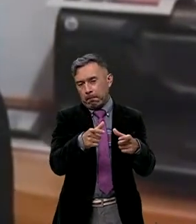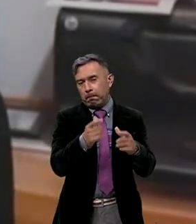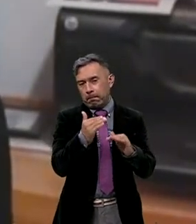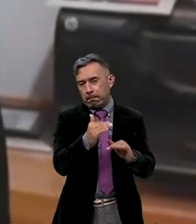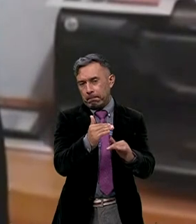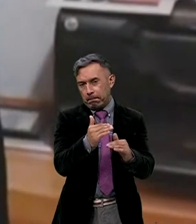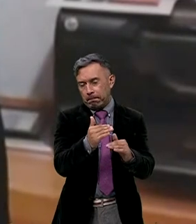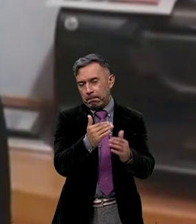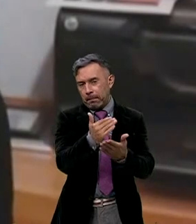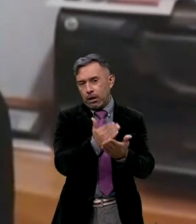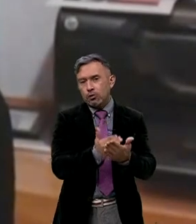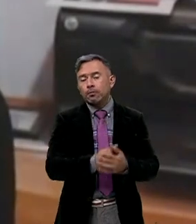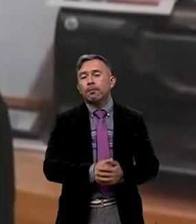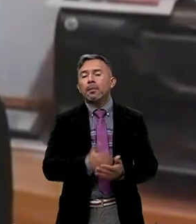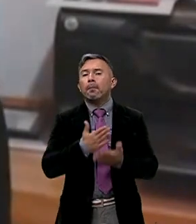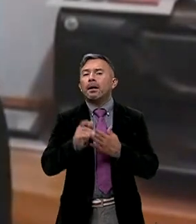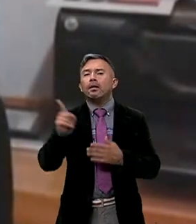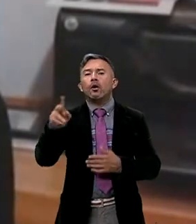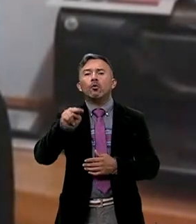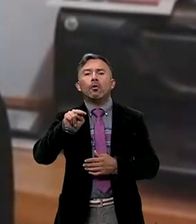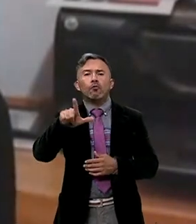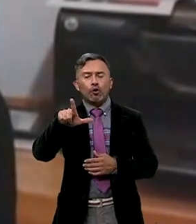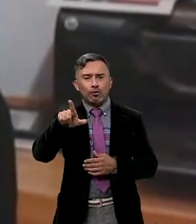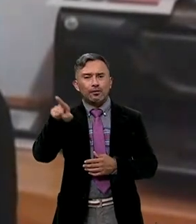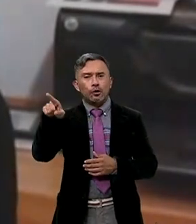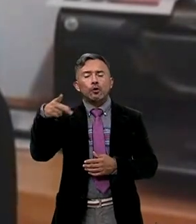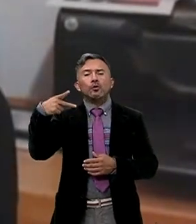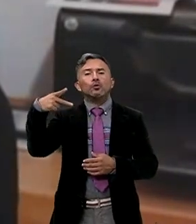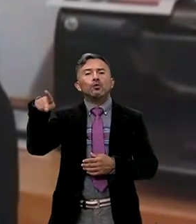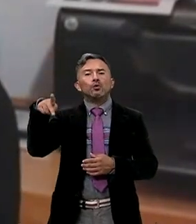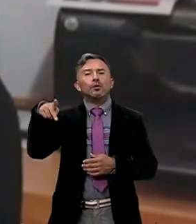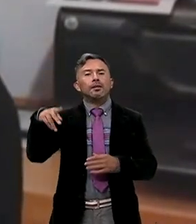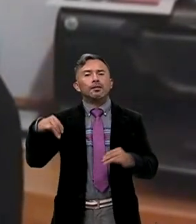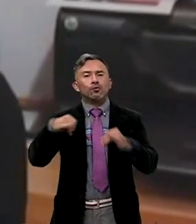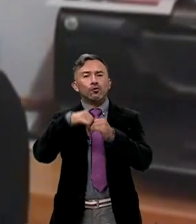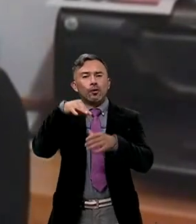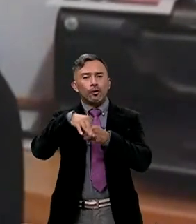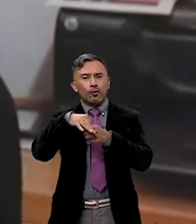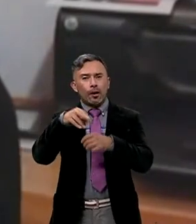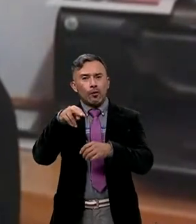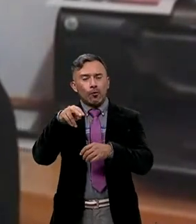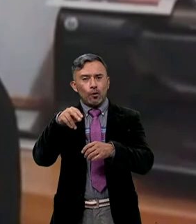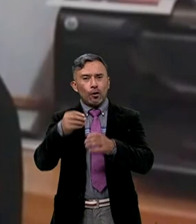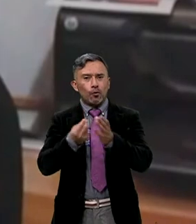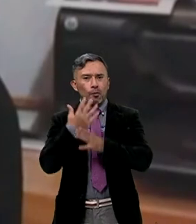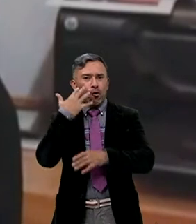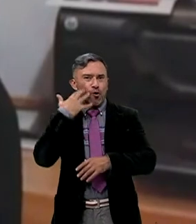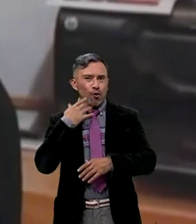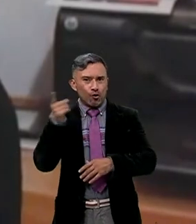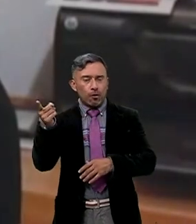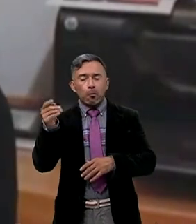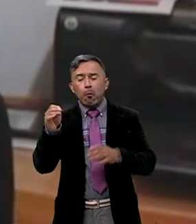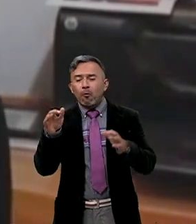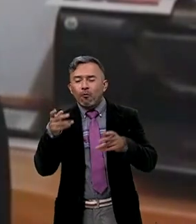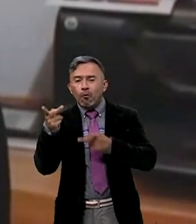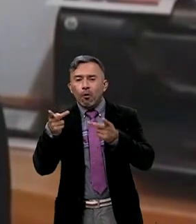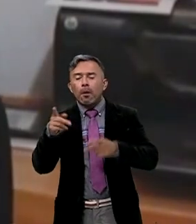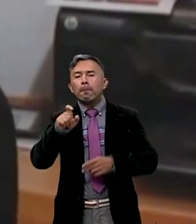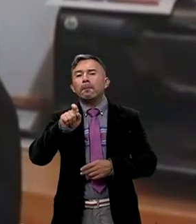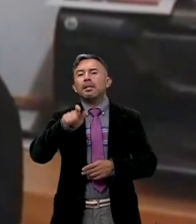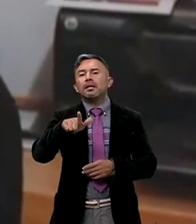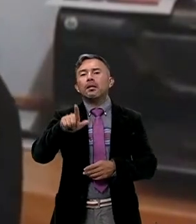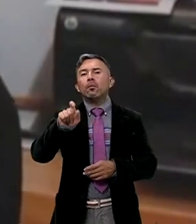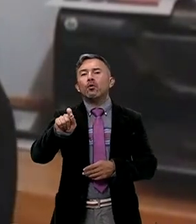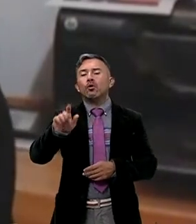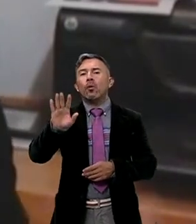que se realizó en el balón por el organismo público local electoral aquella entidad federativa y que tuvo un 27 punto 42 por